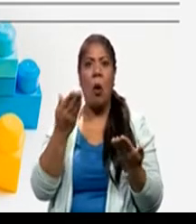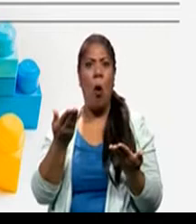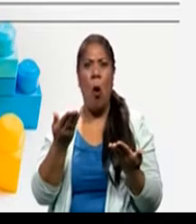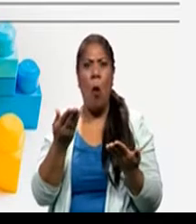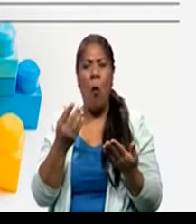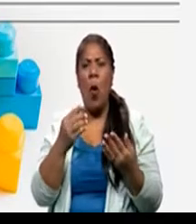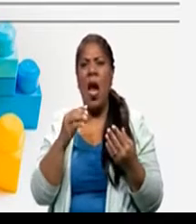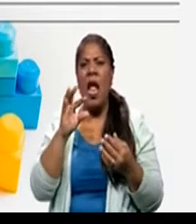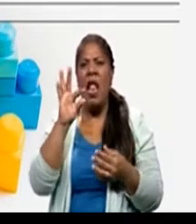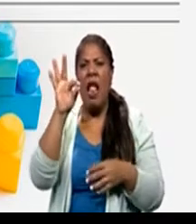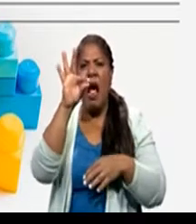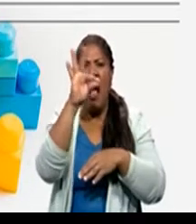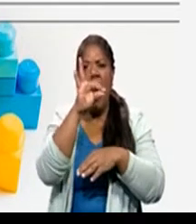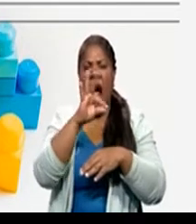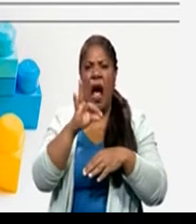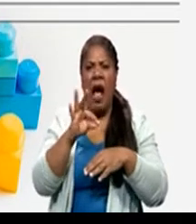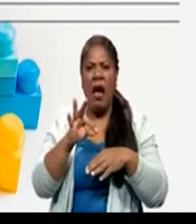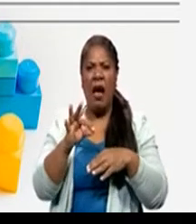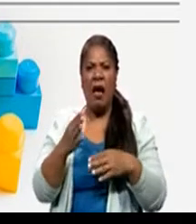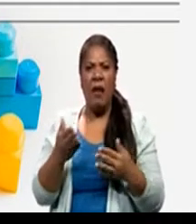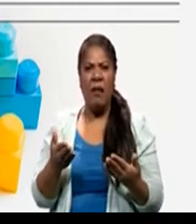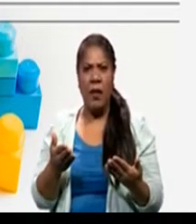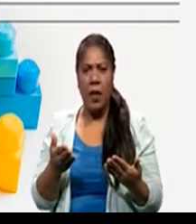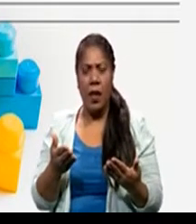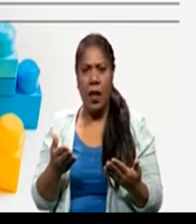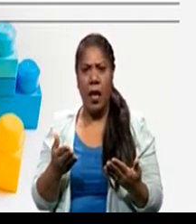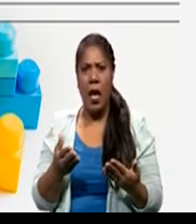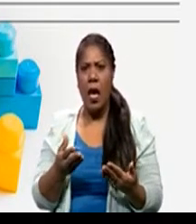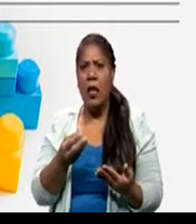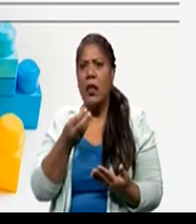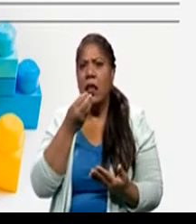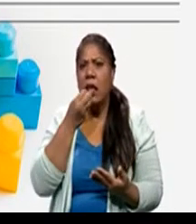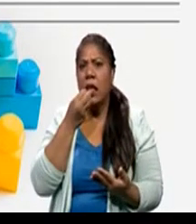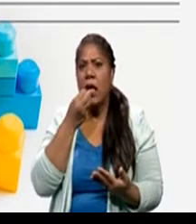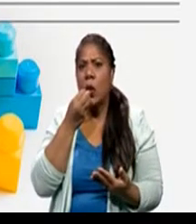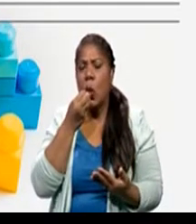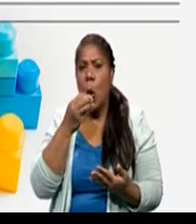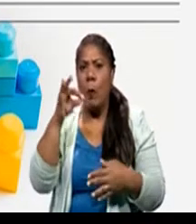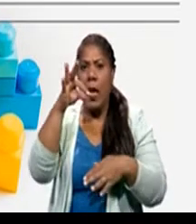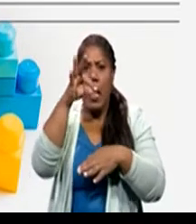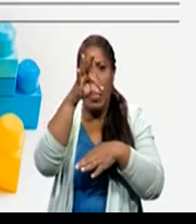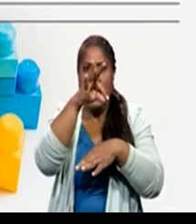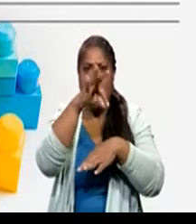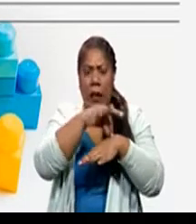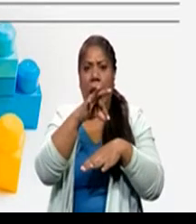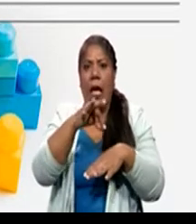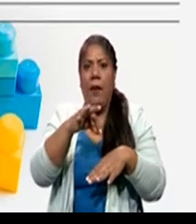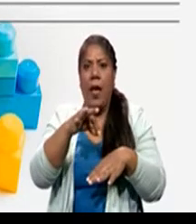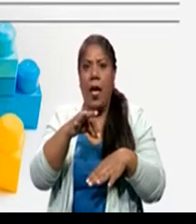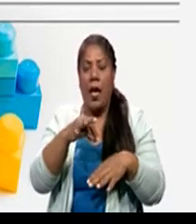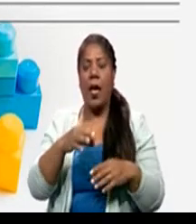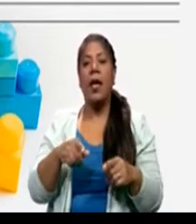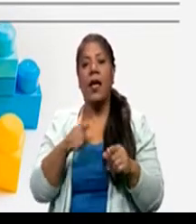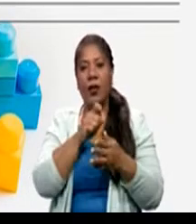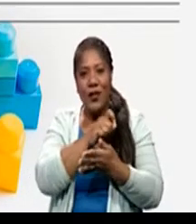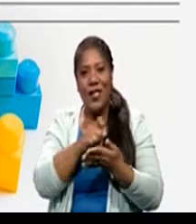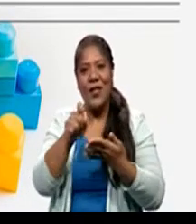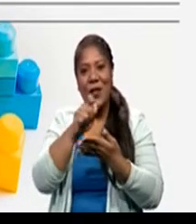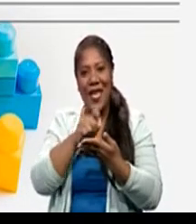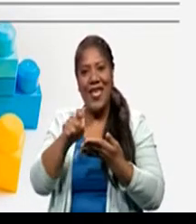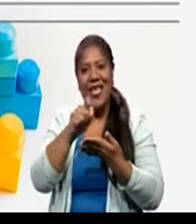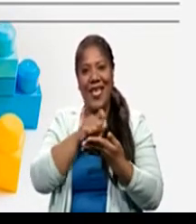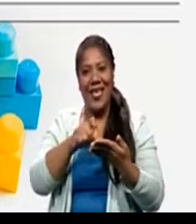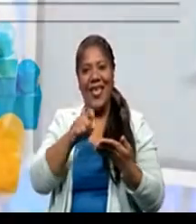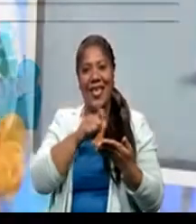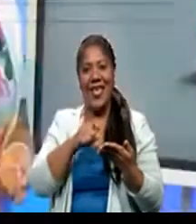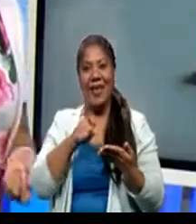sus ojos, pelo, de qué se alimentan las abejas. Y lo voy poniendo en las líneas.